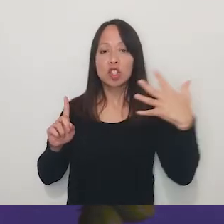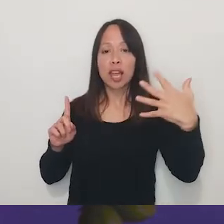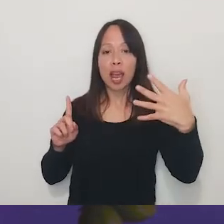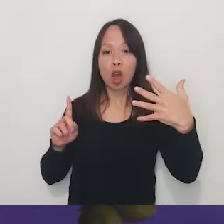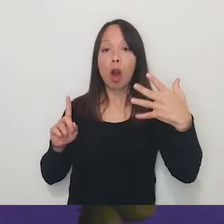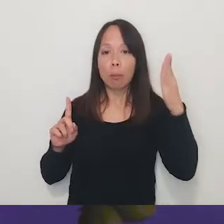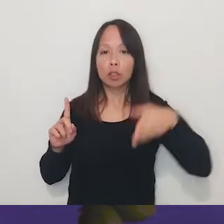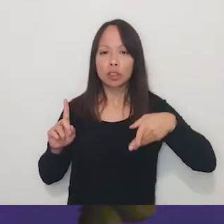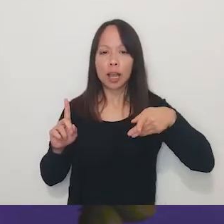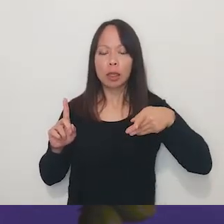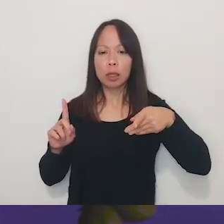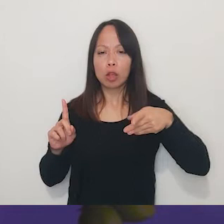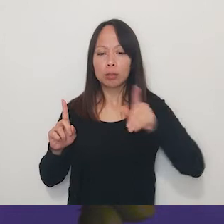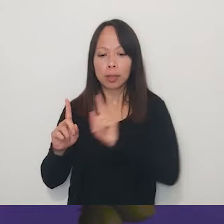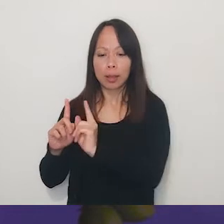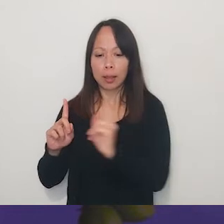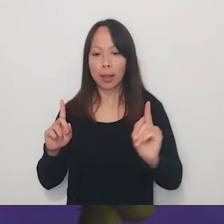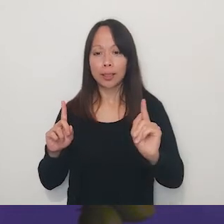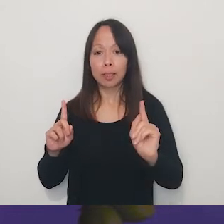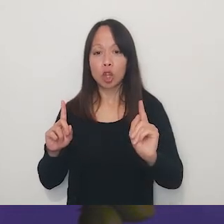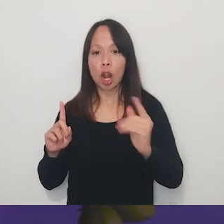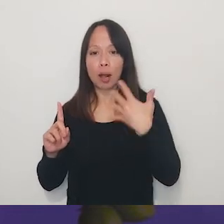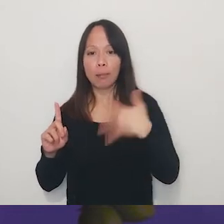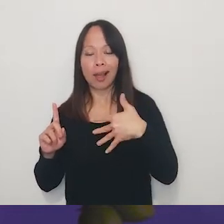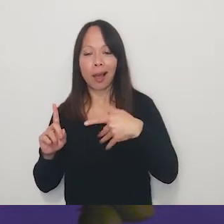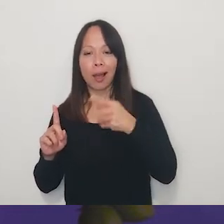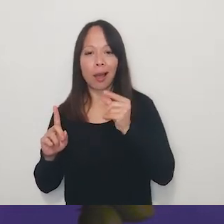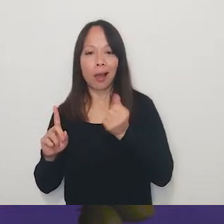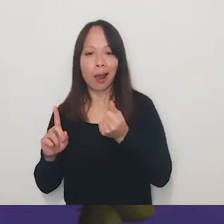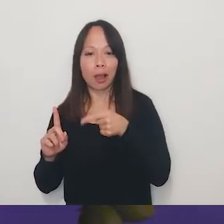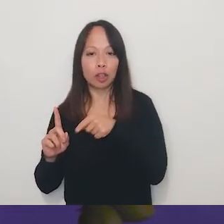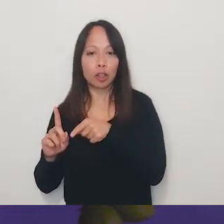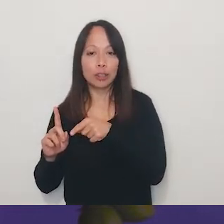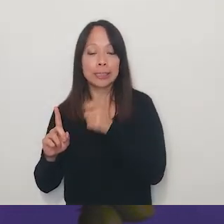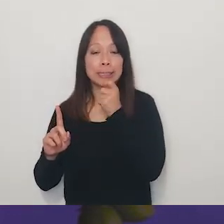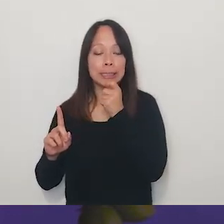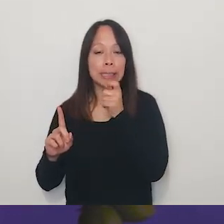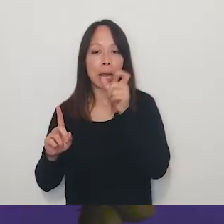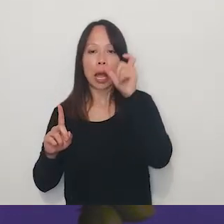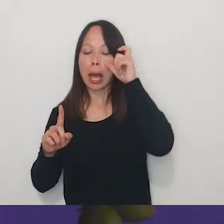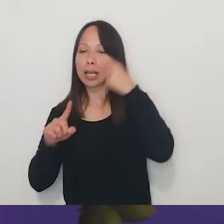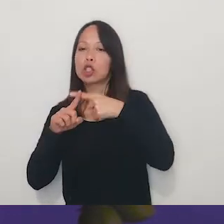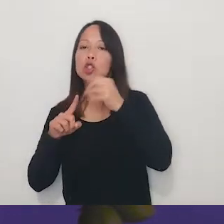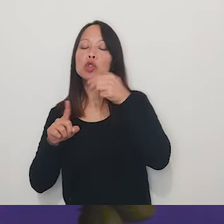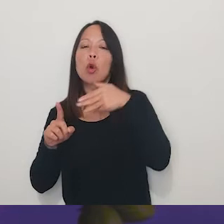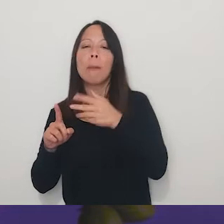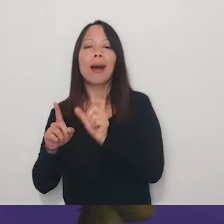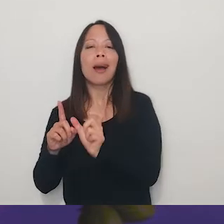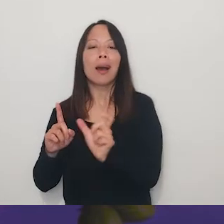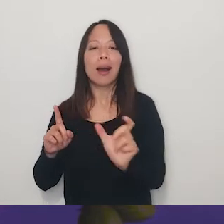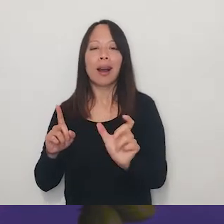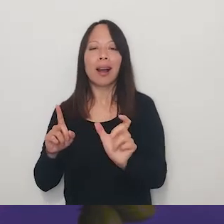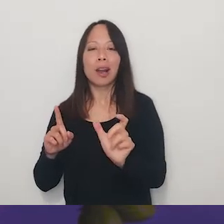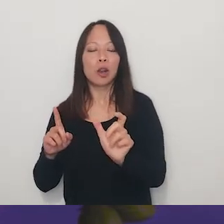del 5%, con lo cual la interpretación es lo más caro. Ahora lo que nos pasa es que hacer un exoma no es caro, pero